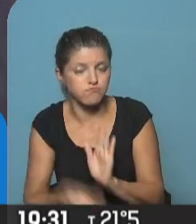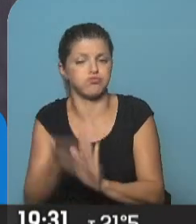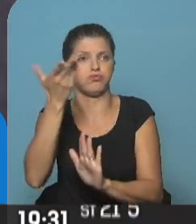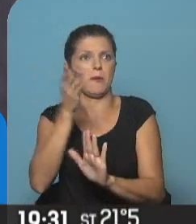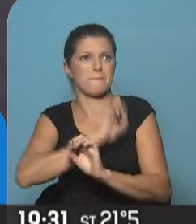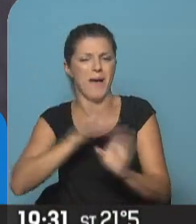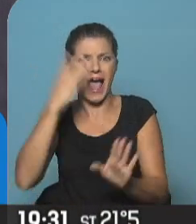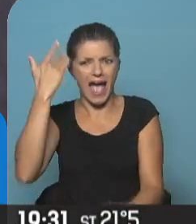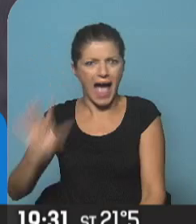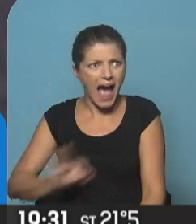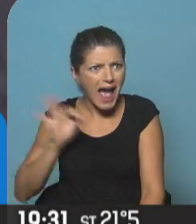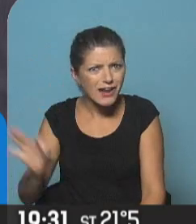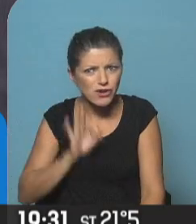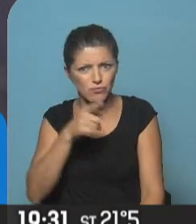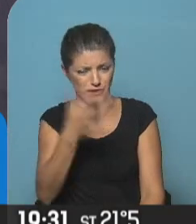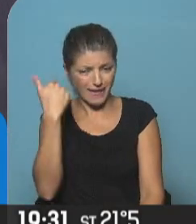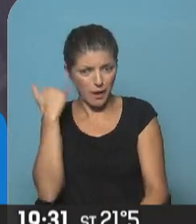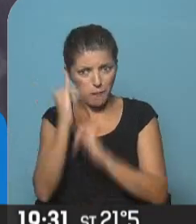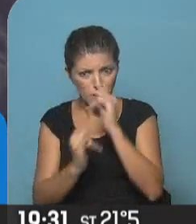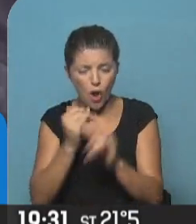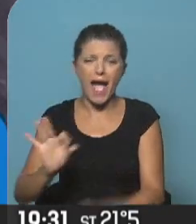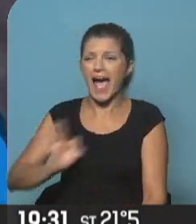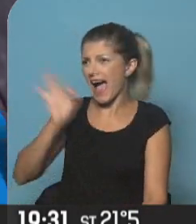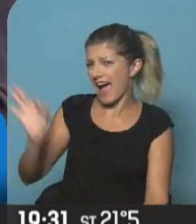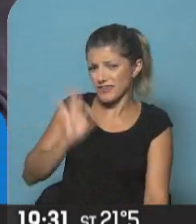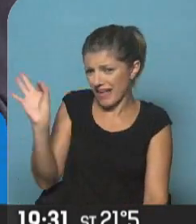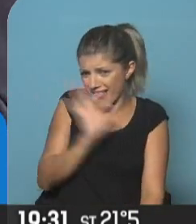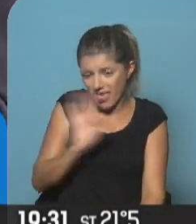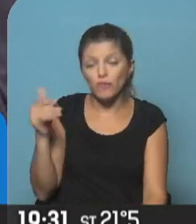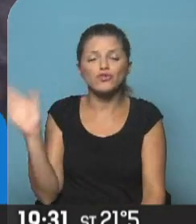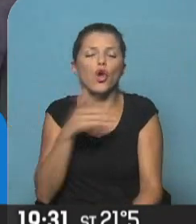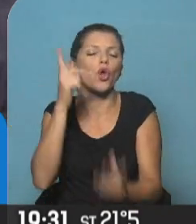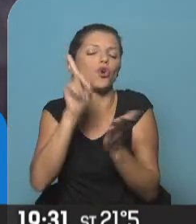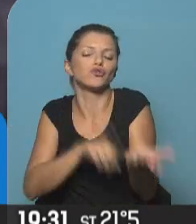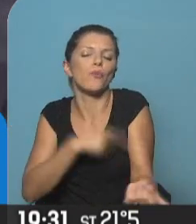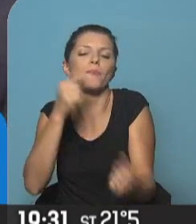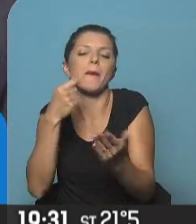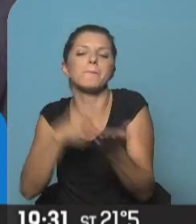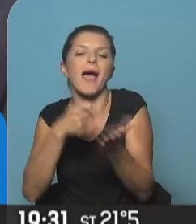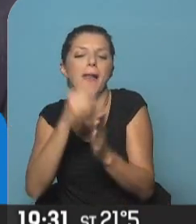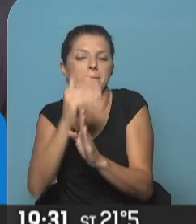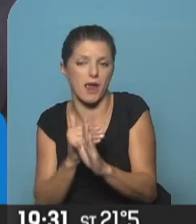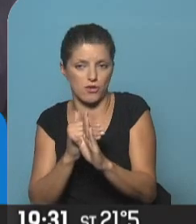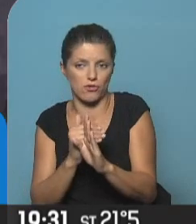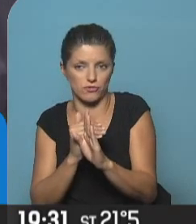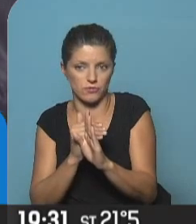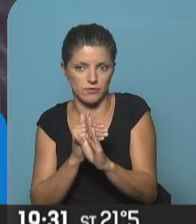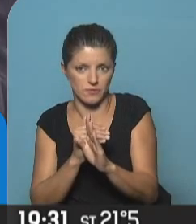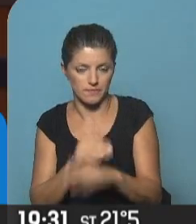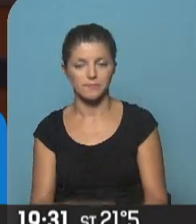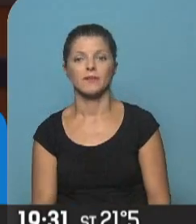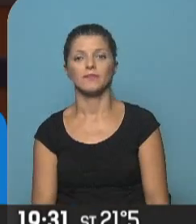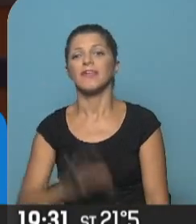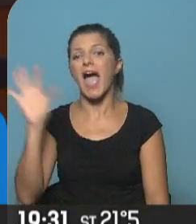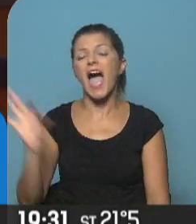de muchos años en que, como usted decía al comienzo, nos acostumbramos todos a pagar mucho menos. ¿Cuánto se fue en esa época en subsidios que